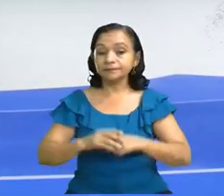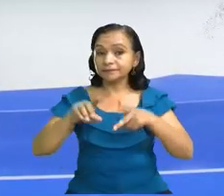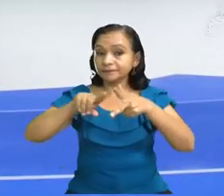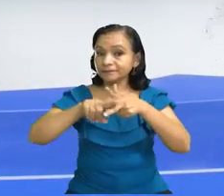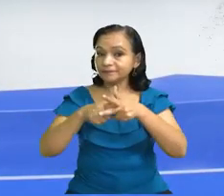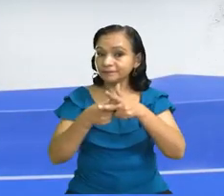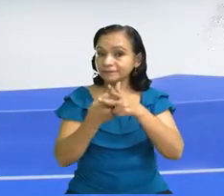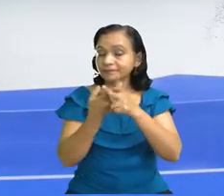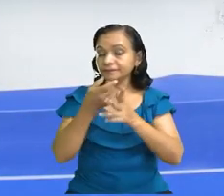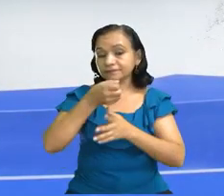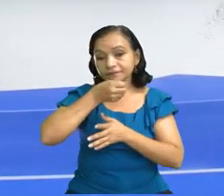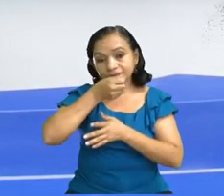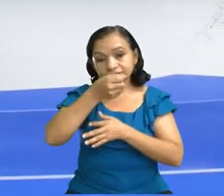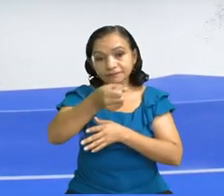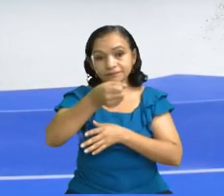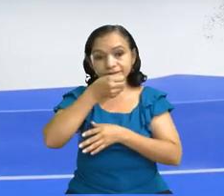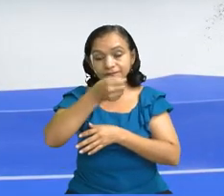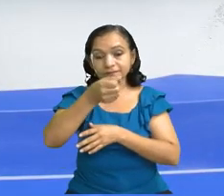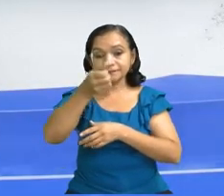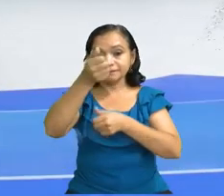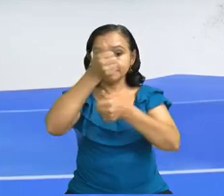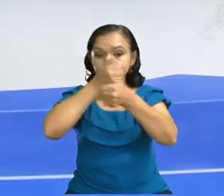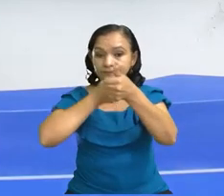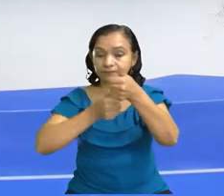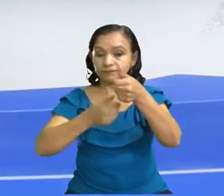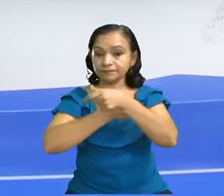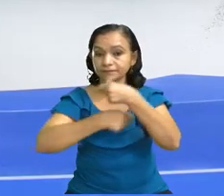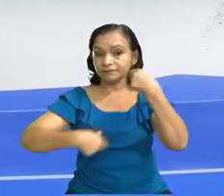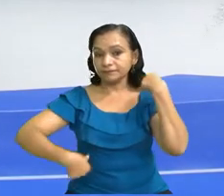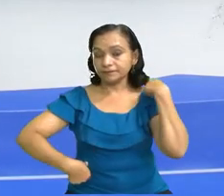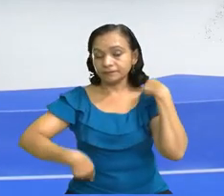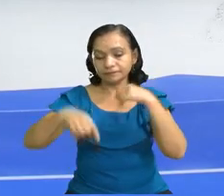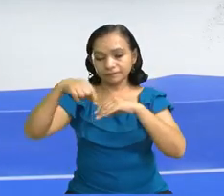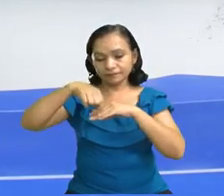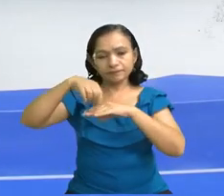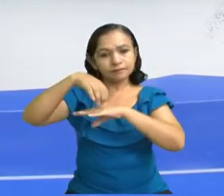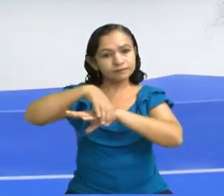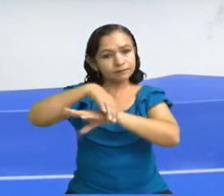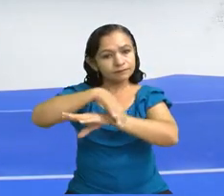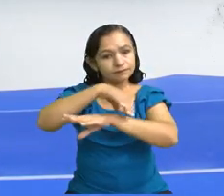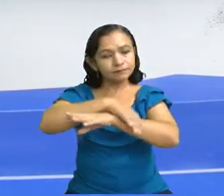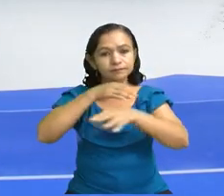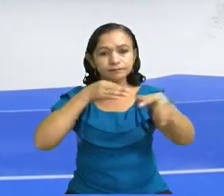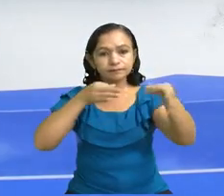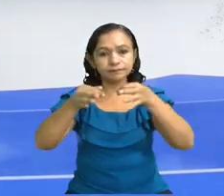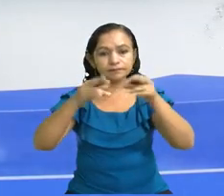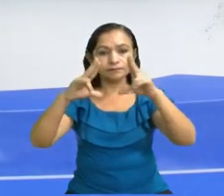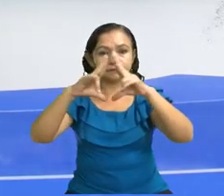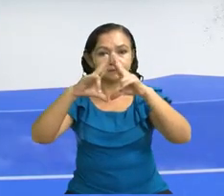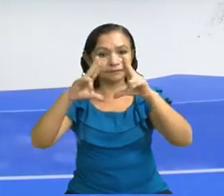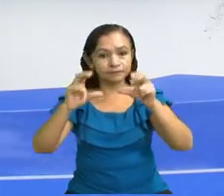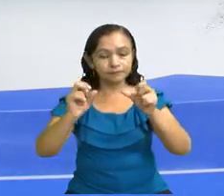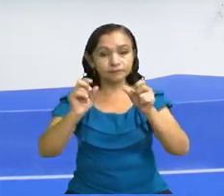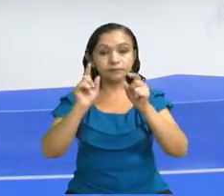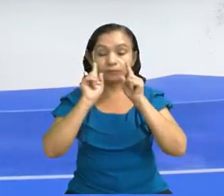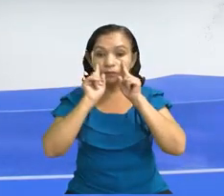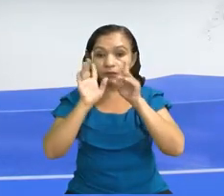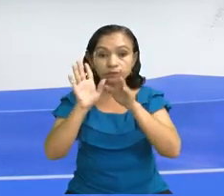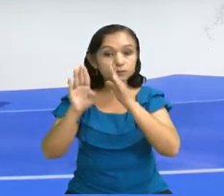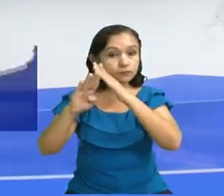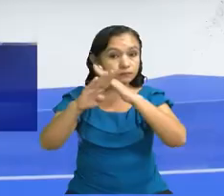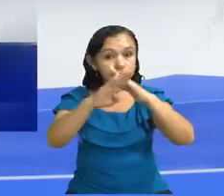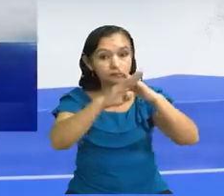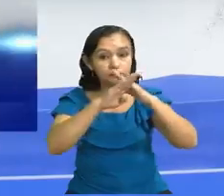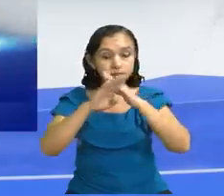Iniciamos con nuestras noticias. La vicepresidenta de Nicaragua, compañera Rosario Murillo, destacó que Nicaragua está tomando medidas de protección